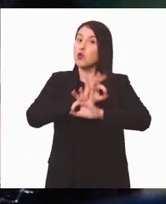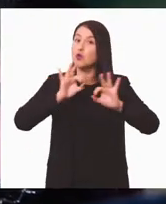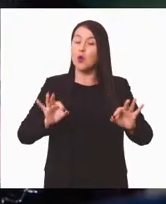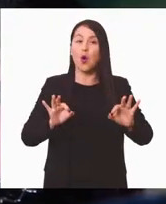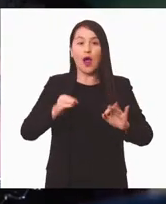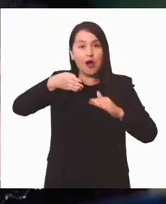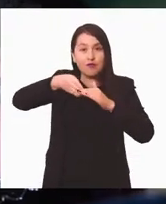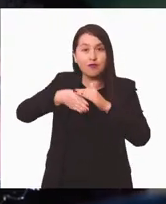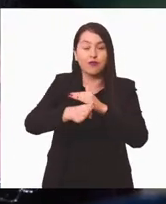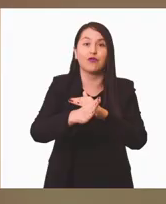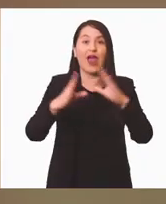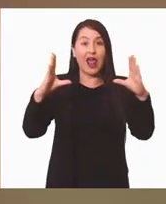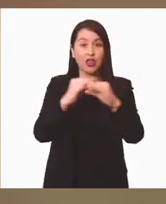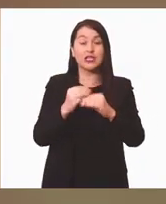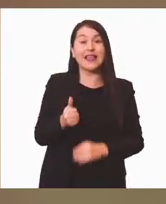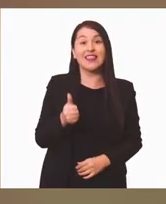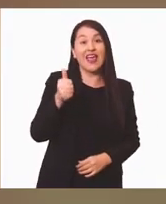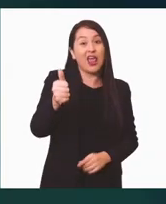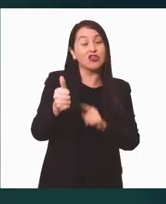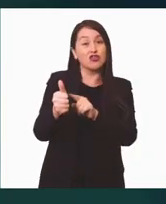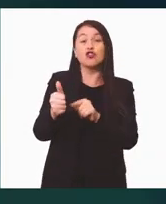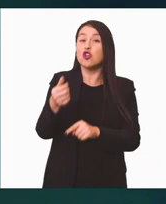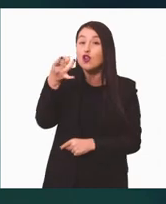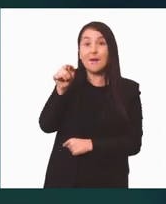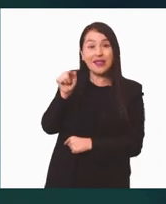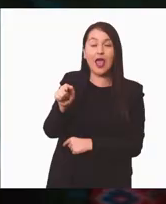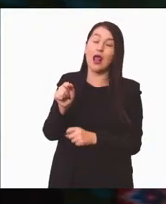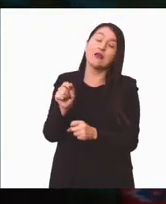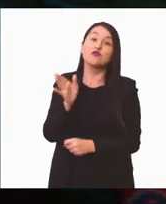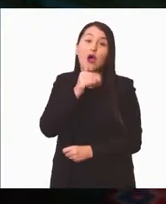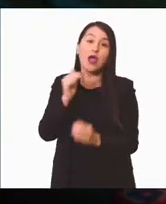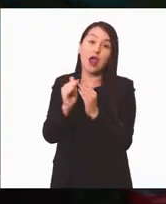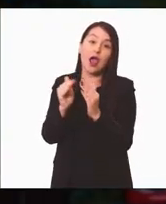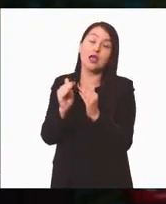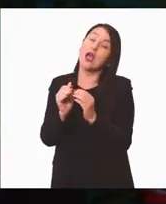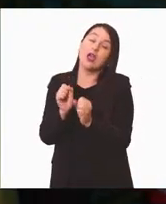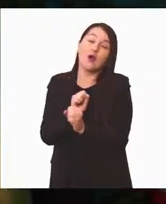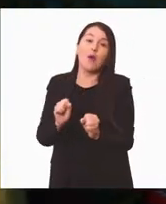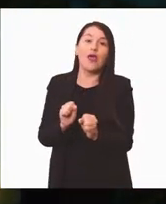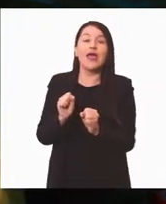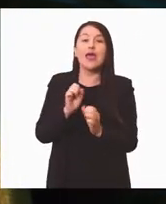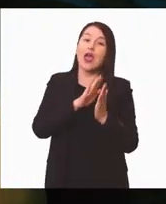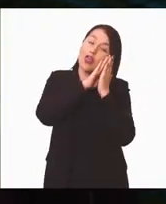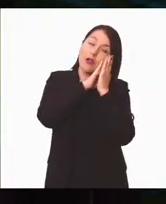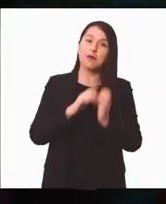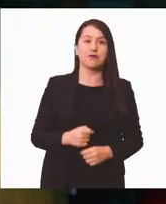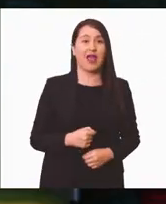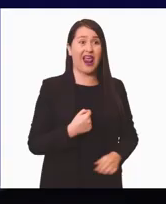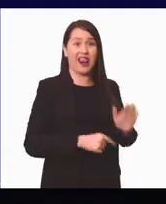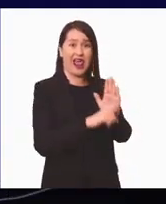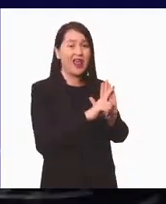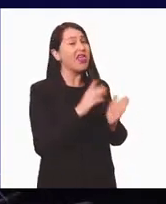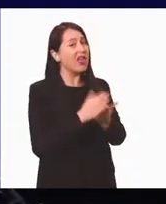en el colegio de noche, salvo el director si se queda sin casa y no tiene dónde ir a dormir. A mí no me gusta quebrantar la ley.